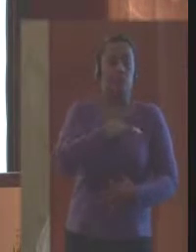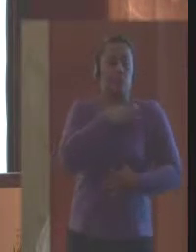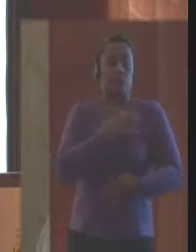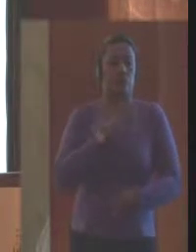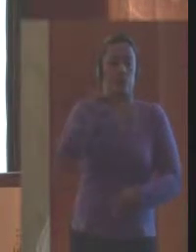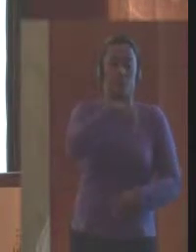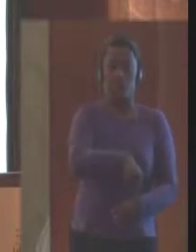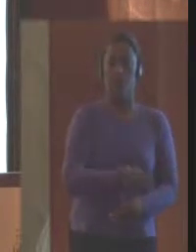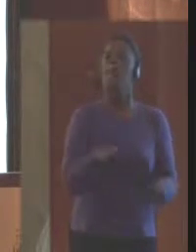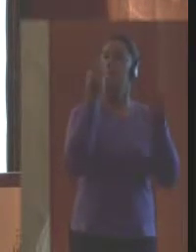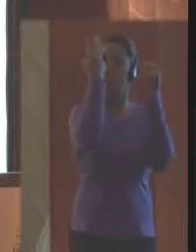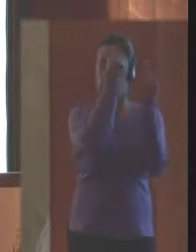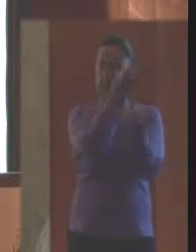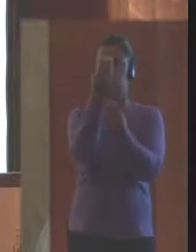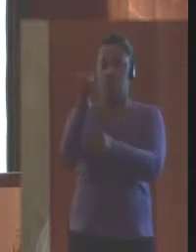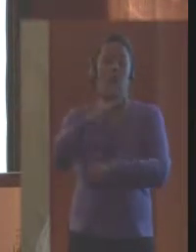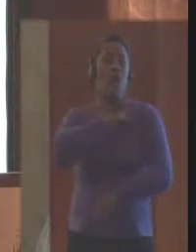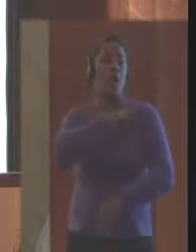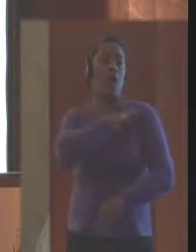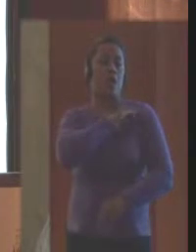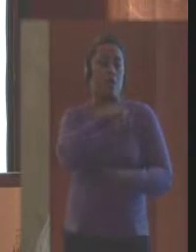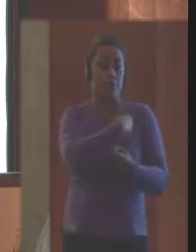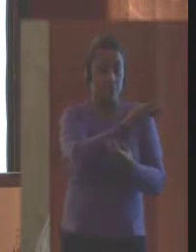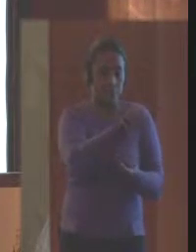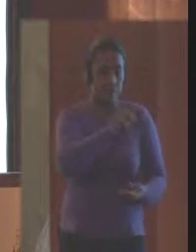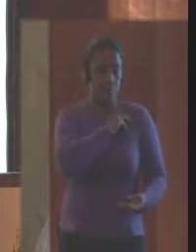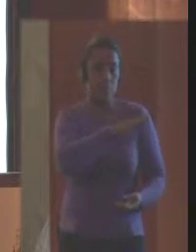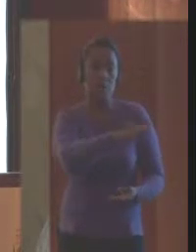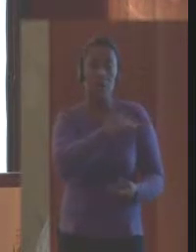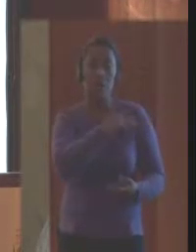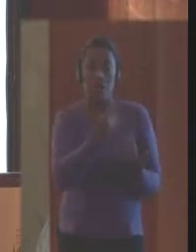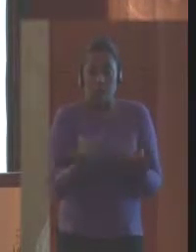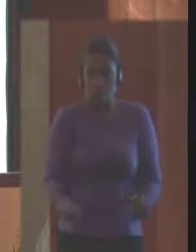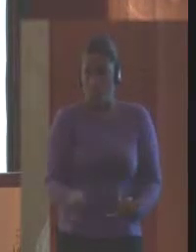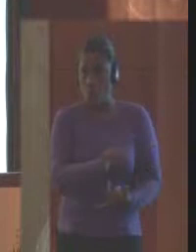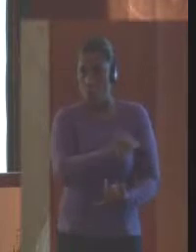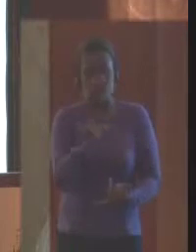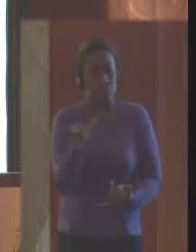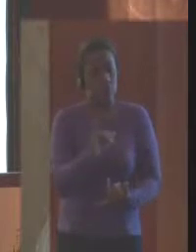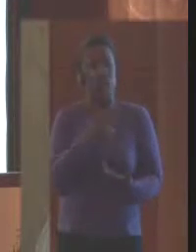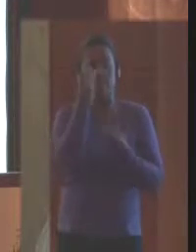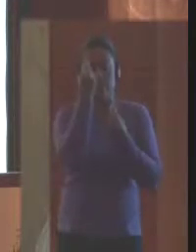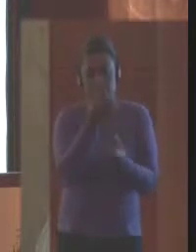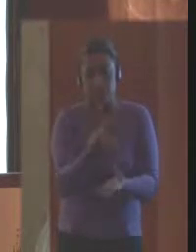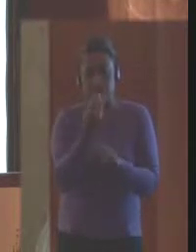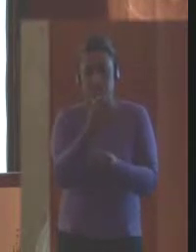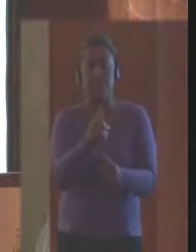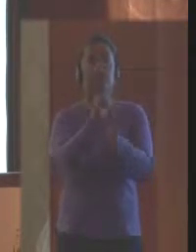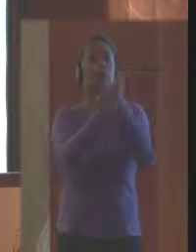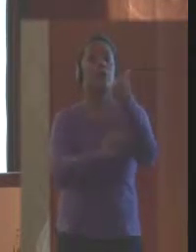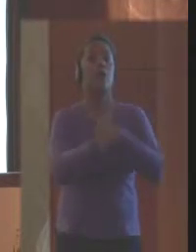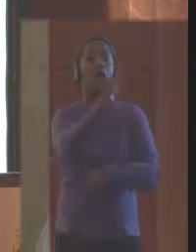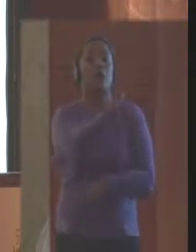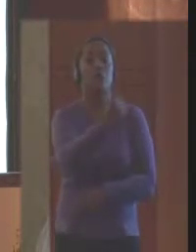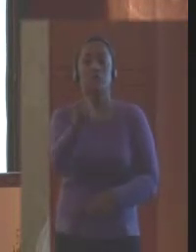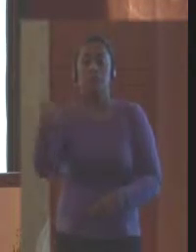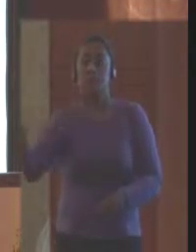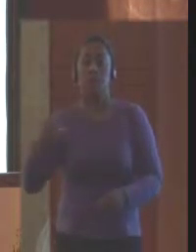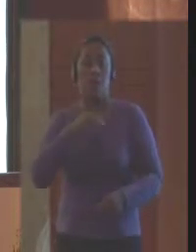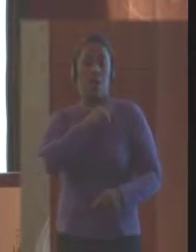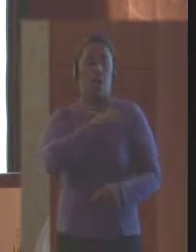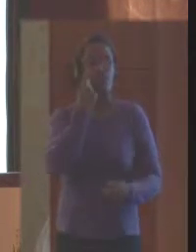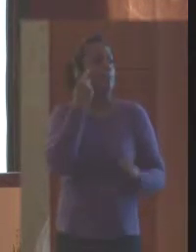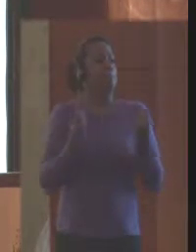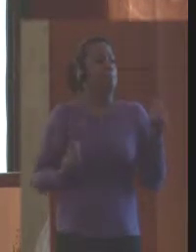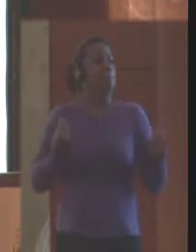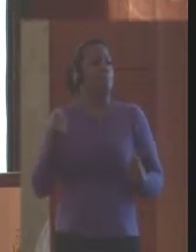misma información a los alcaldes de ese momento y el alcalde de ahora. Y cada uno de los alcaldes tomó una decisión qué hacer